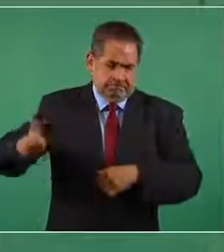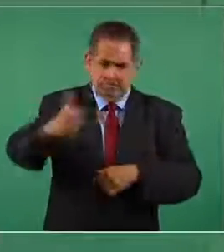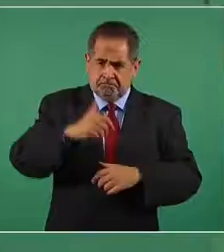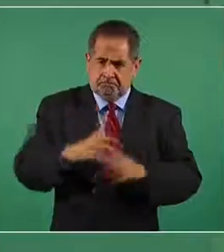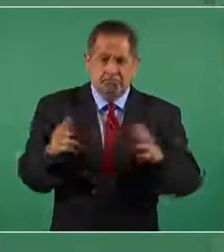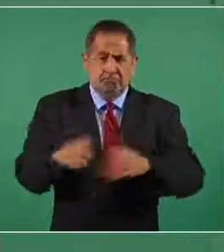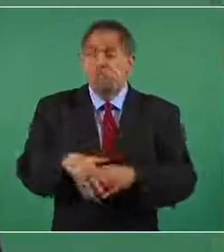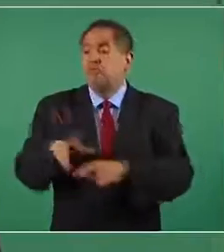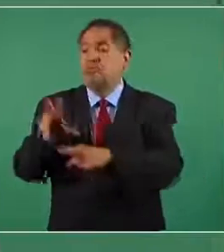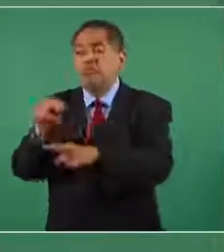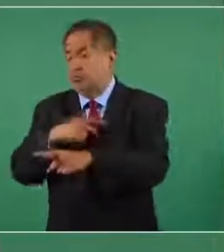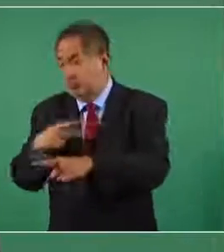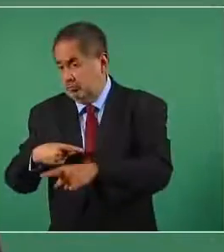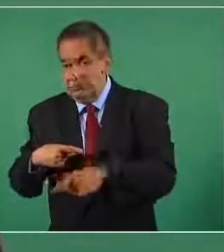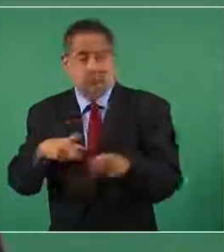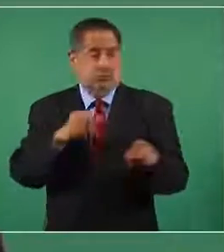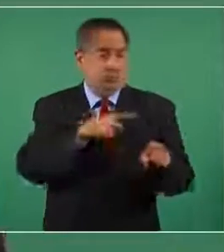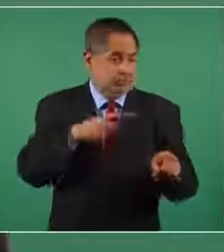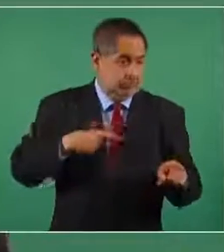o no hagas esto,